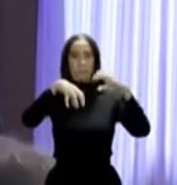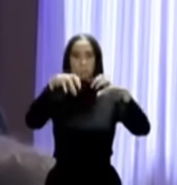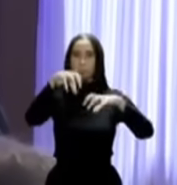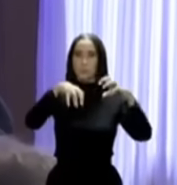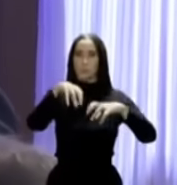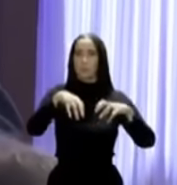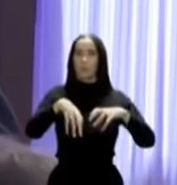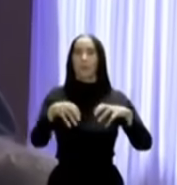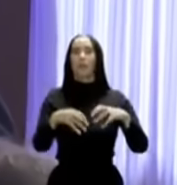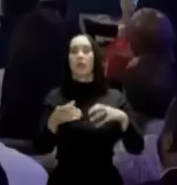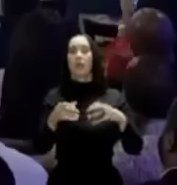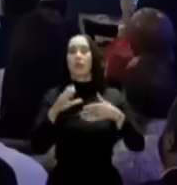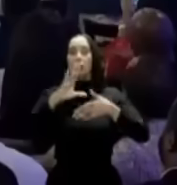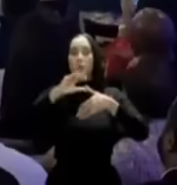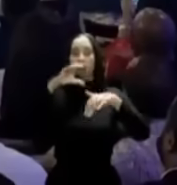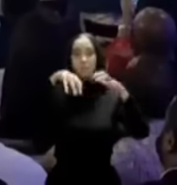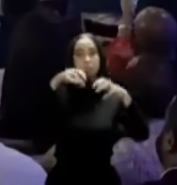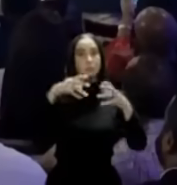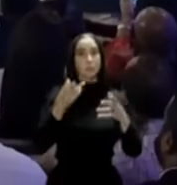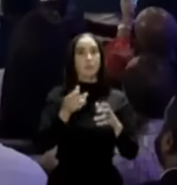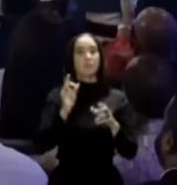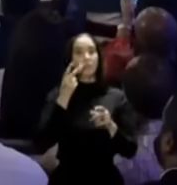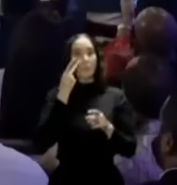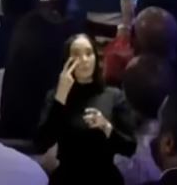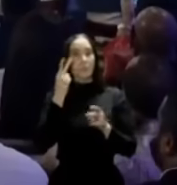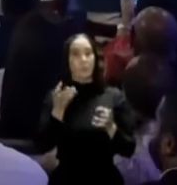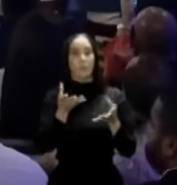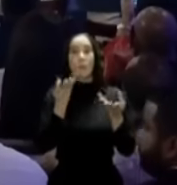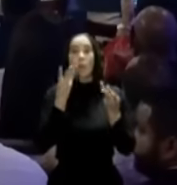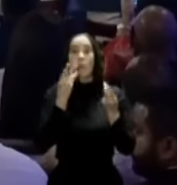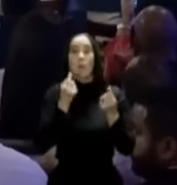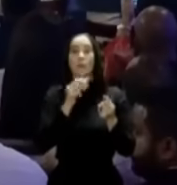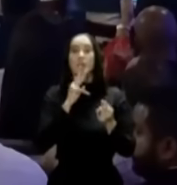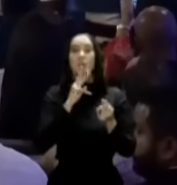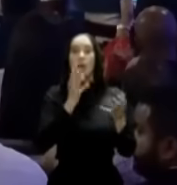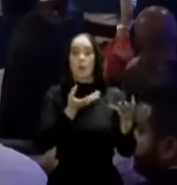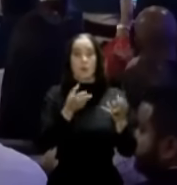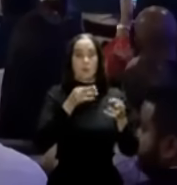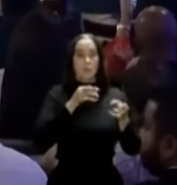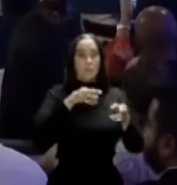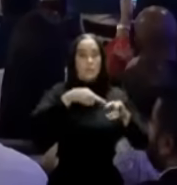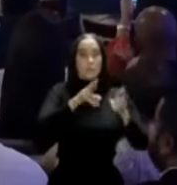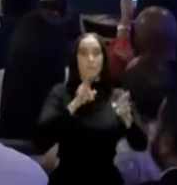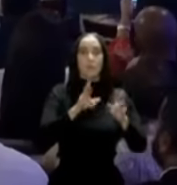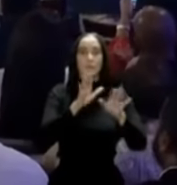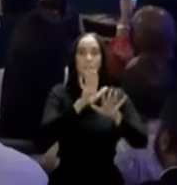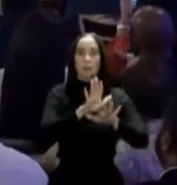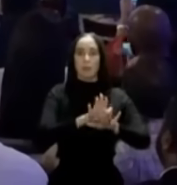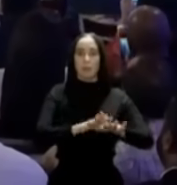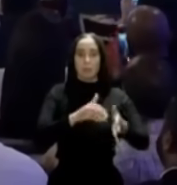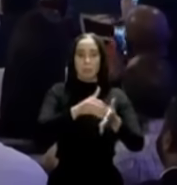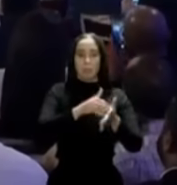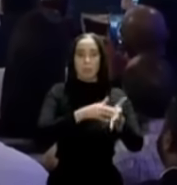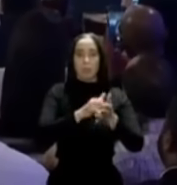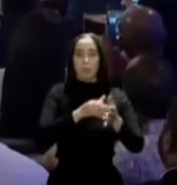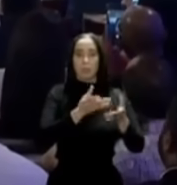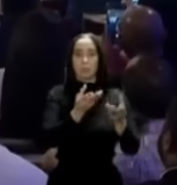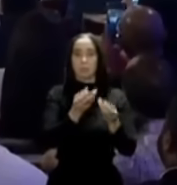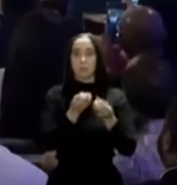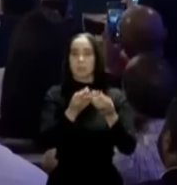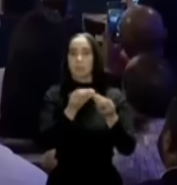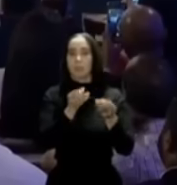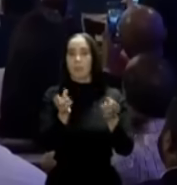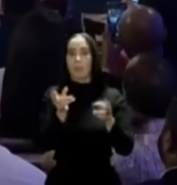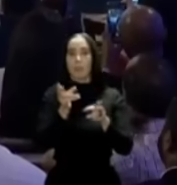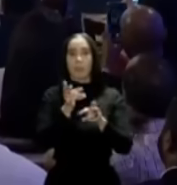¿verdad? Que se dé los fenómenos atmosféricos, porque si el río no tiene un caudal considerable, bueno, pues nos va